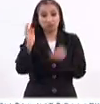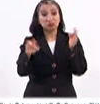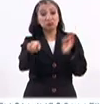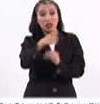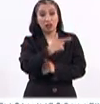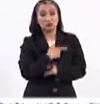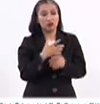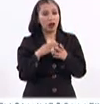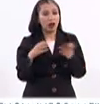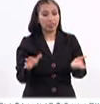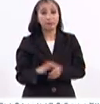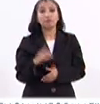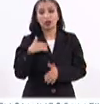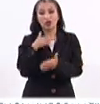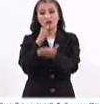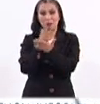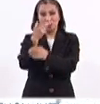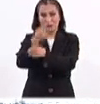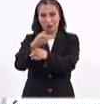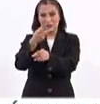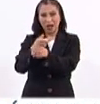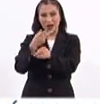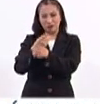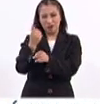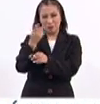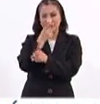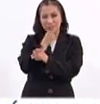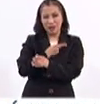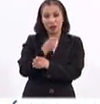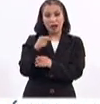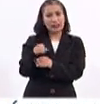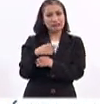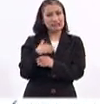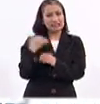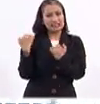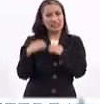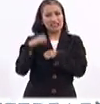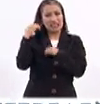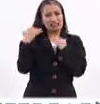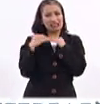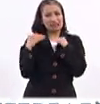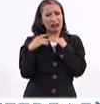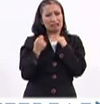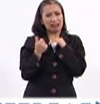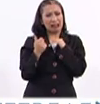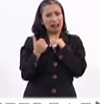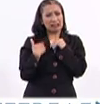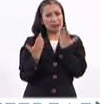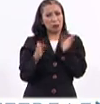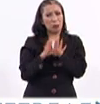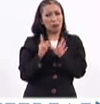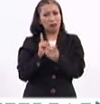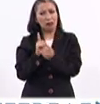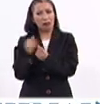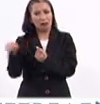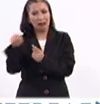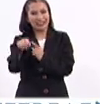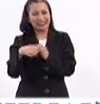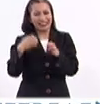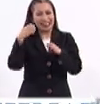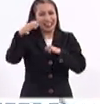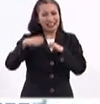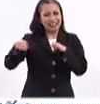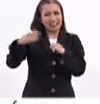fue grande. Y cuando fuimos a preparatoria, algo que me comentaba él es que son casi de mi edad, entonces realmente cómo enfrentas ese tipo